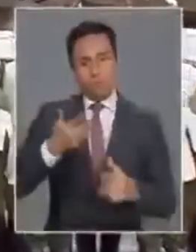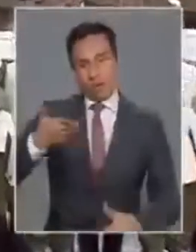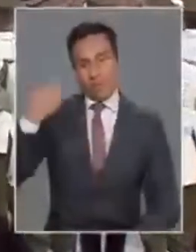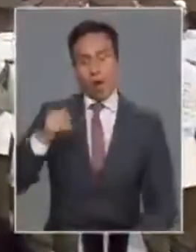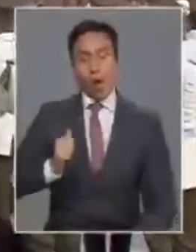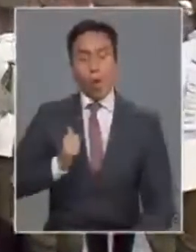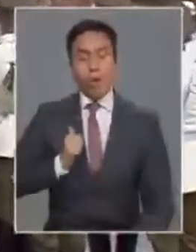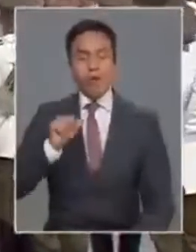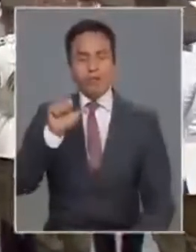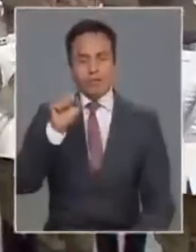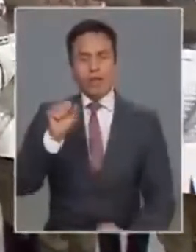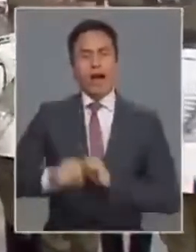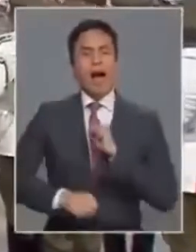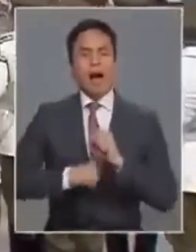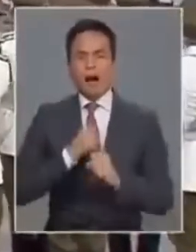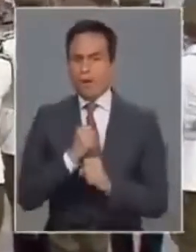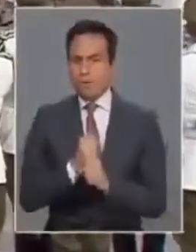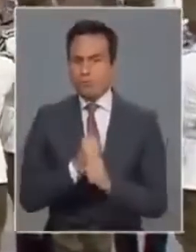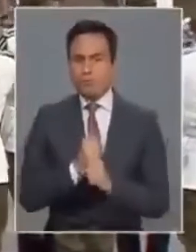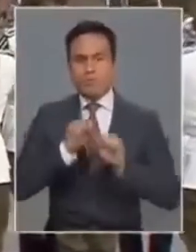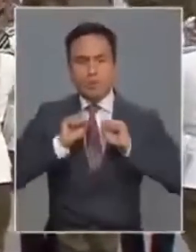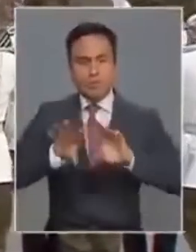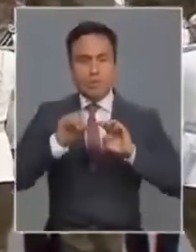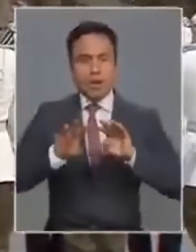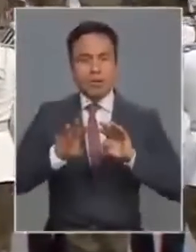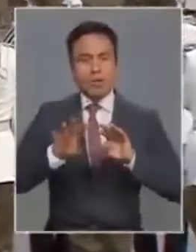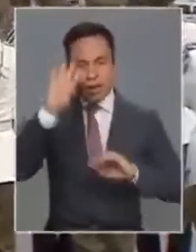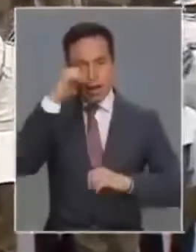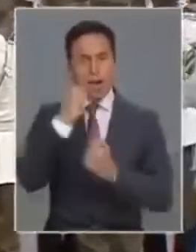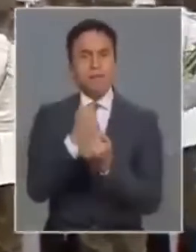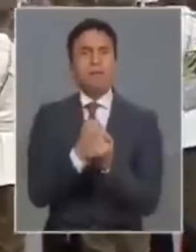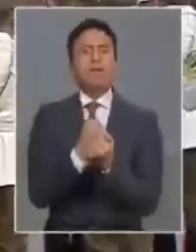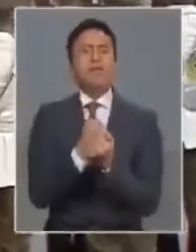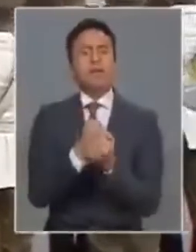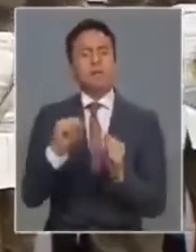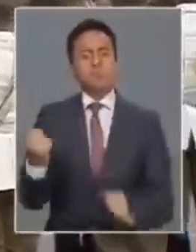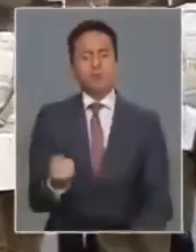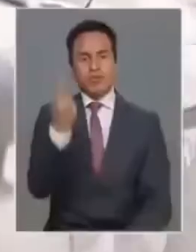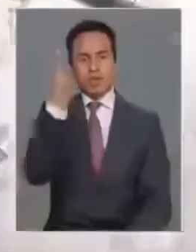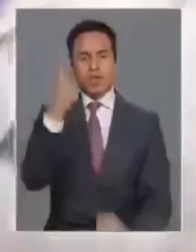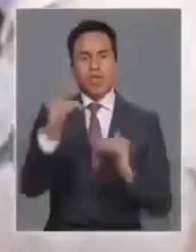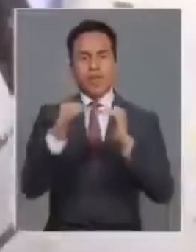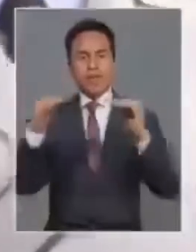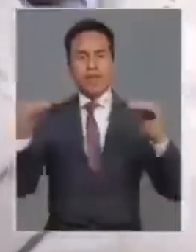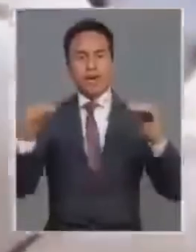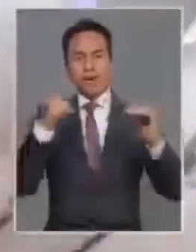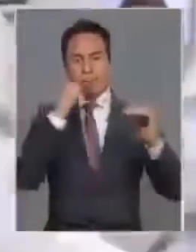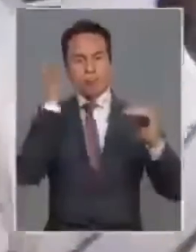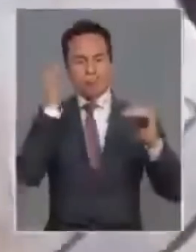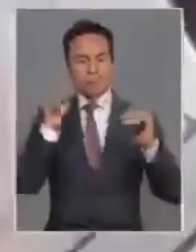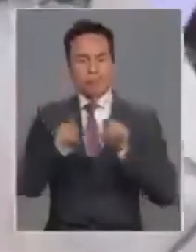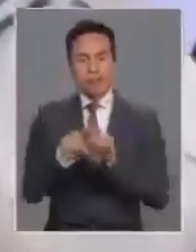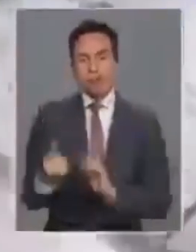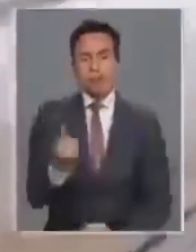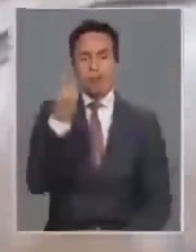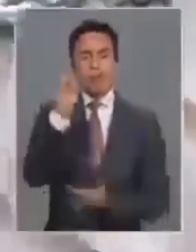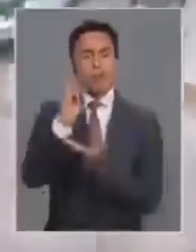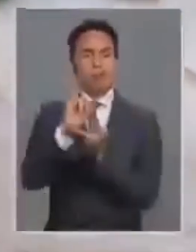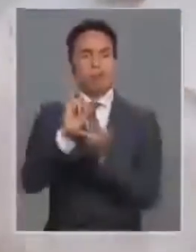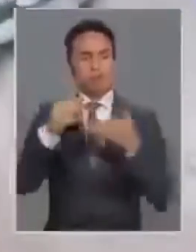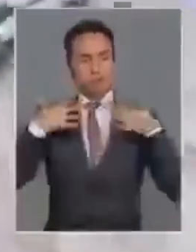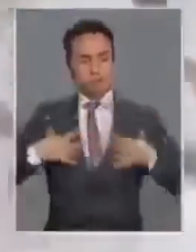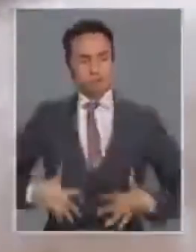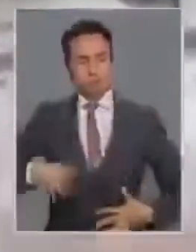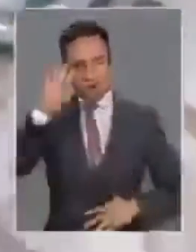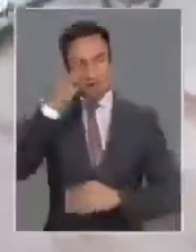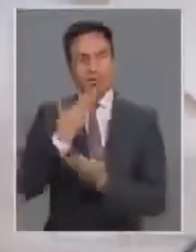no me quiero pintar 60 los años, transformando a Carabineros. O sea, es que es una obligación pintarse los labios rojos. Yo creo que no